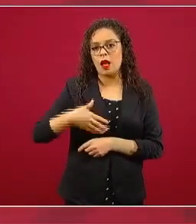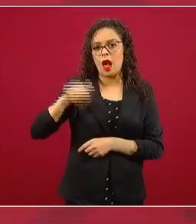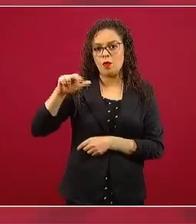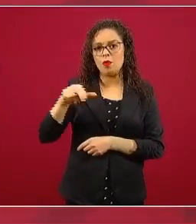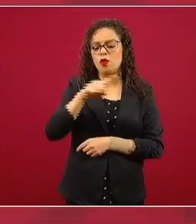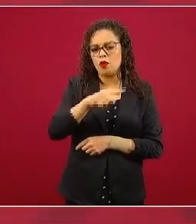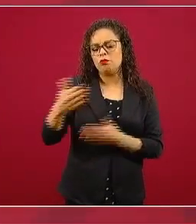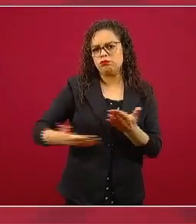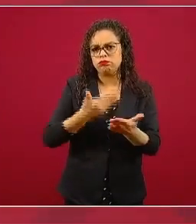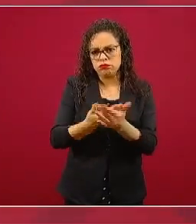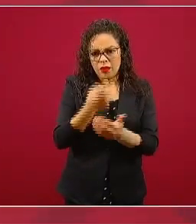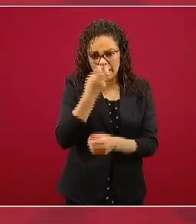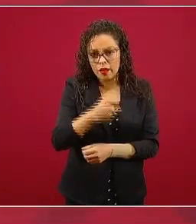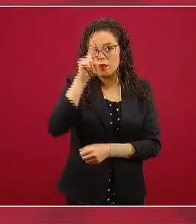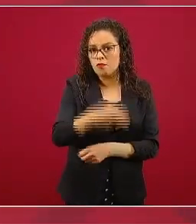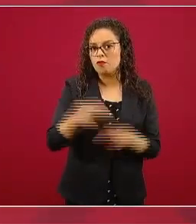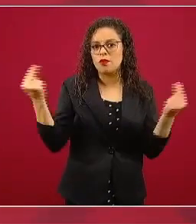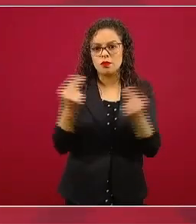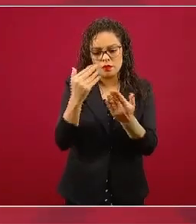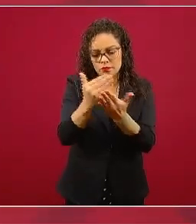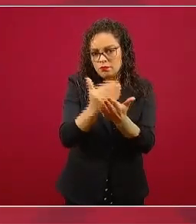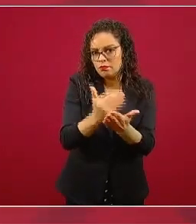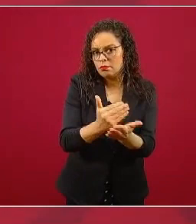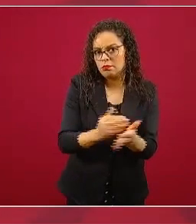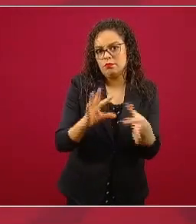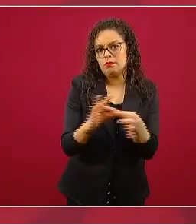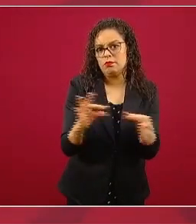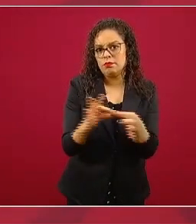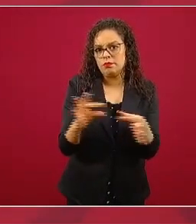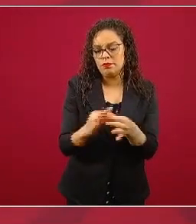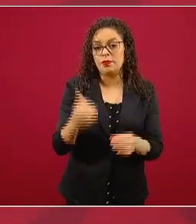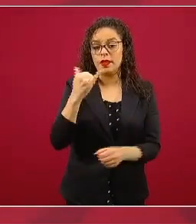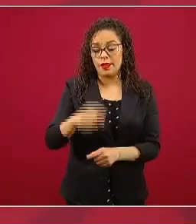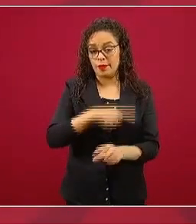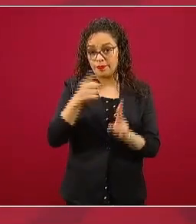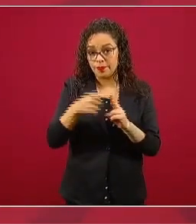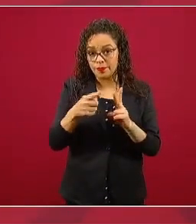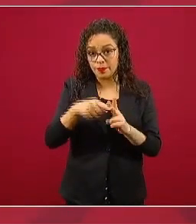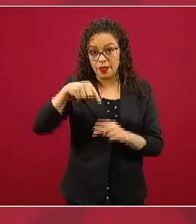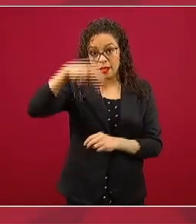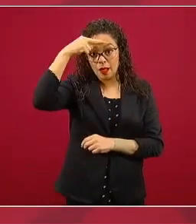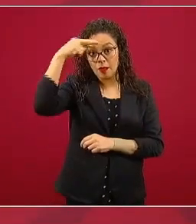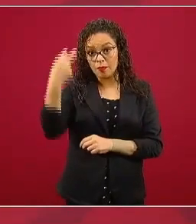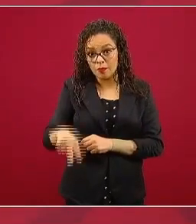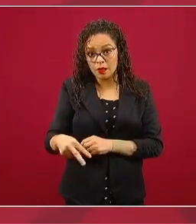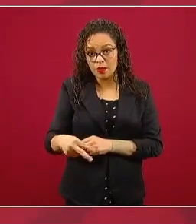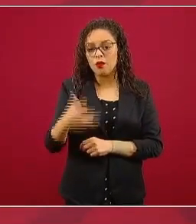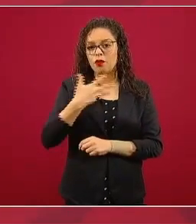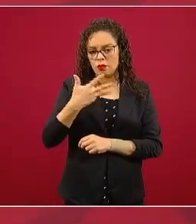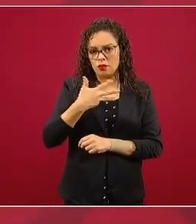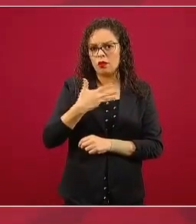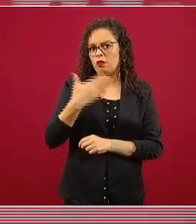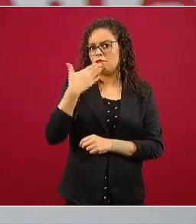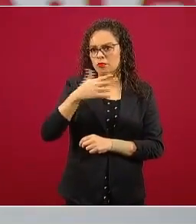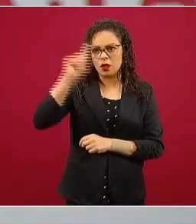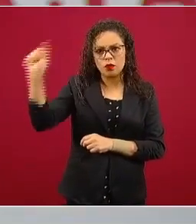eso nos invitaron, en primer lugar. Segundo, porque México tiene la capacidad tecnológica y científica para